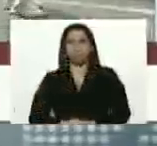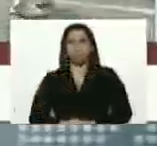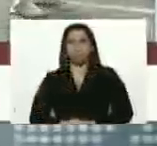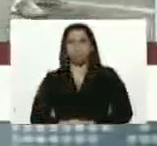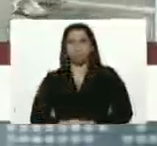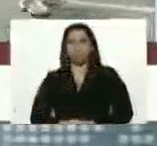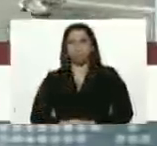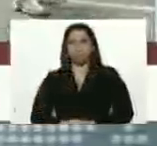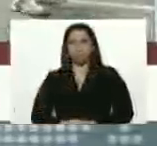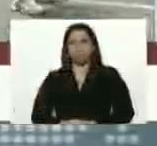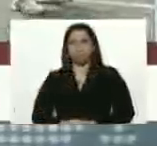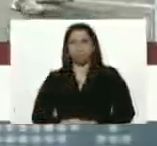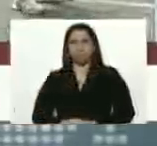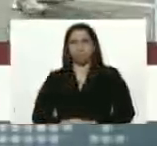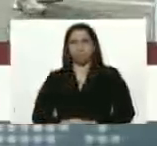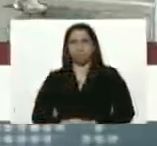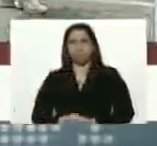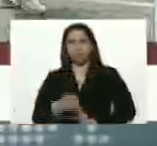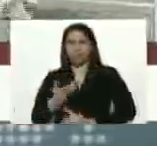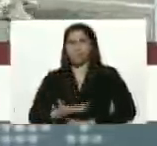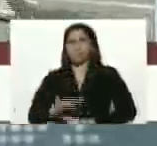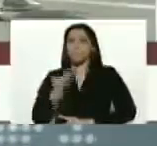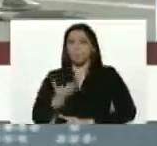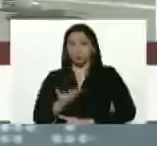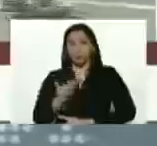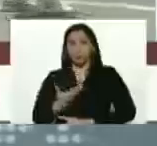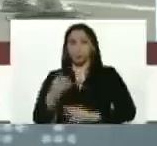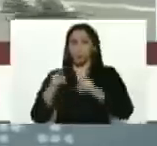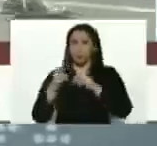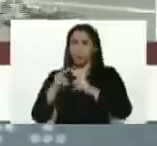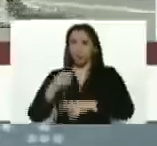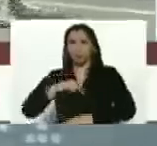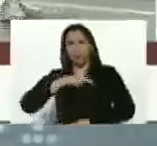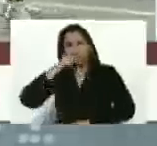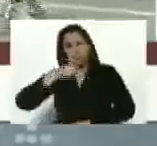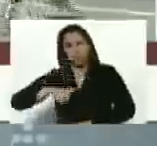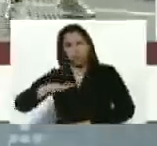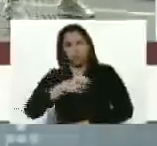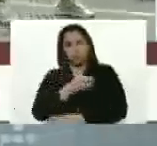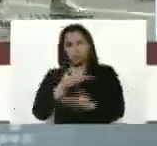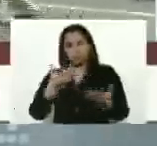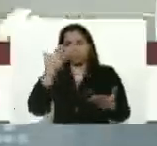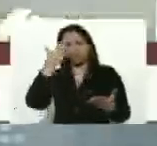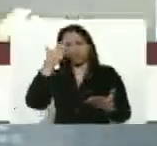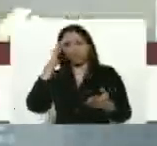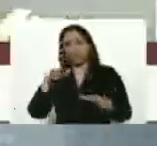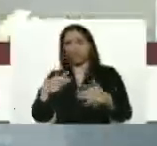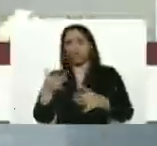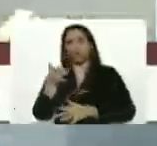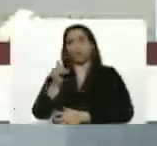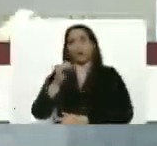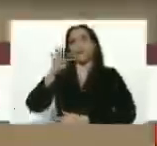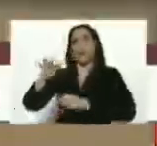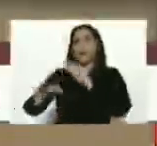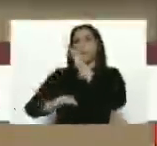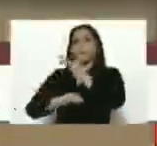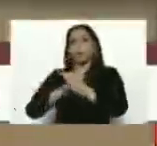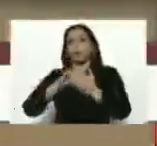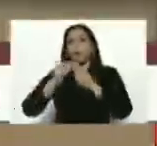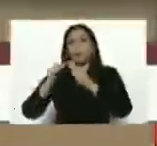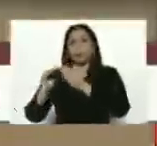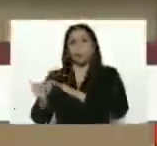transmisión comunitaria. Esto es importante, que lo conozca nuestro pueblo. Ustedes bien saben que cuando hay casos de transmisión